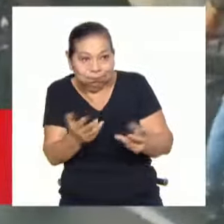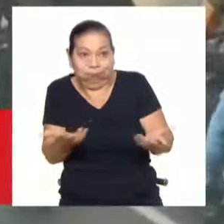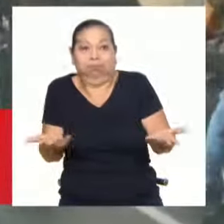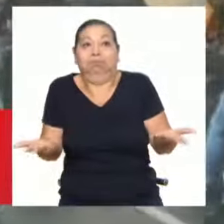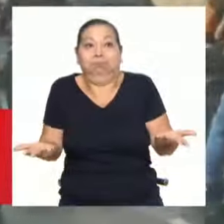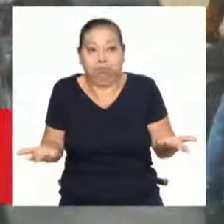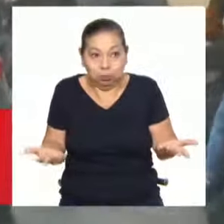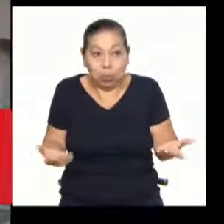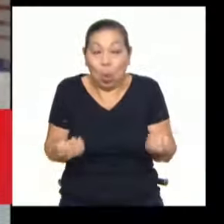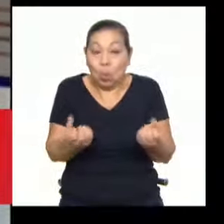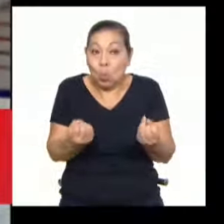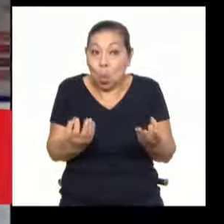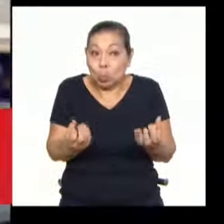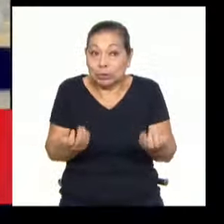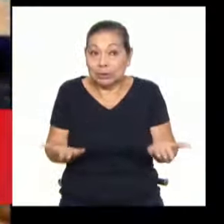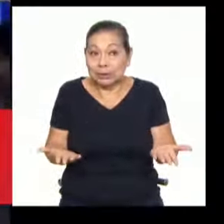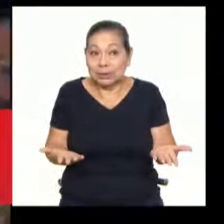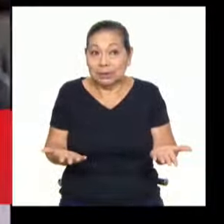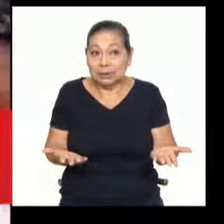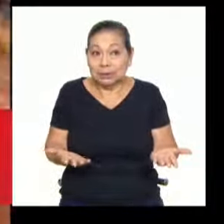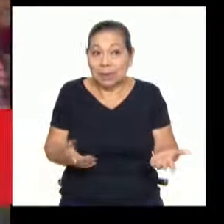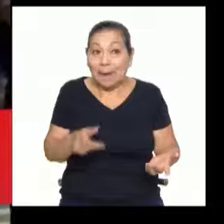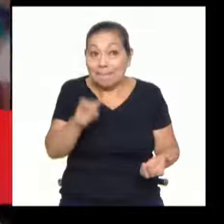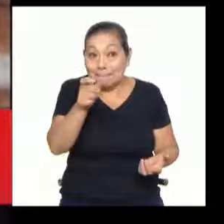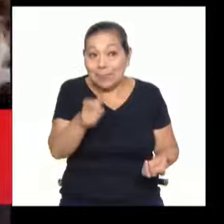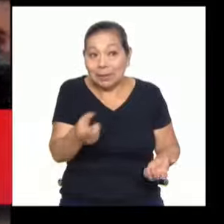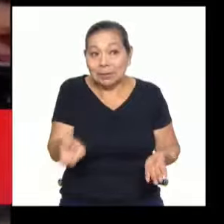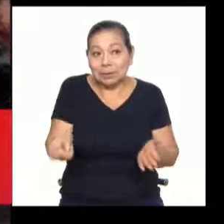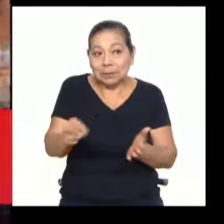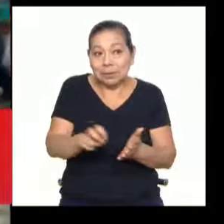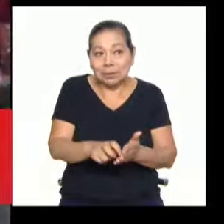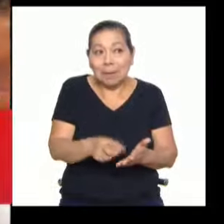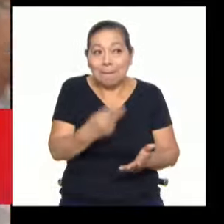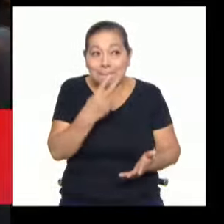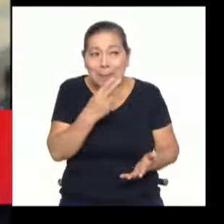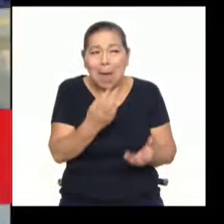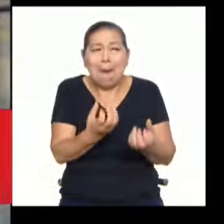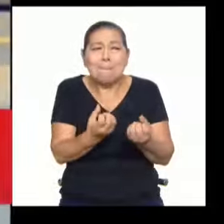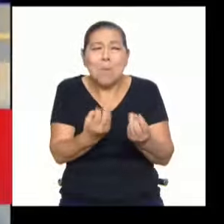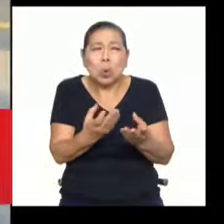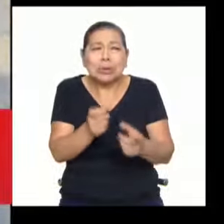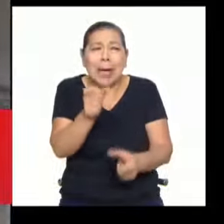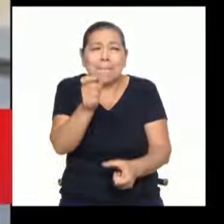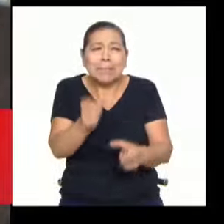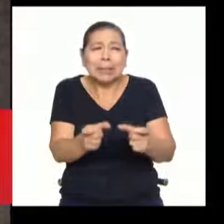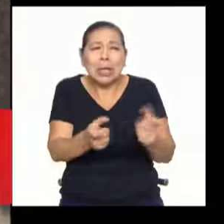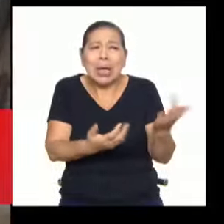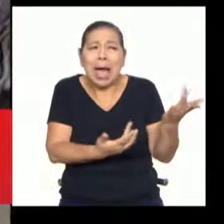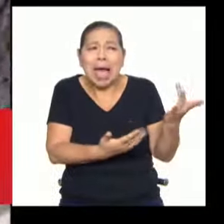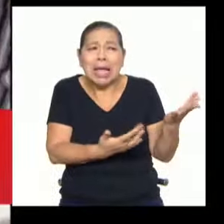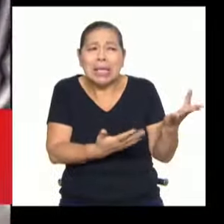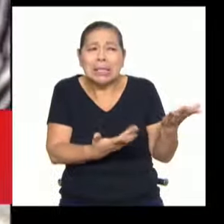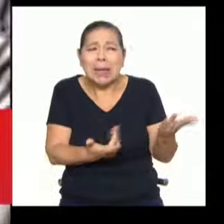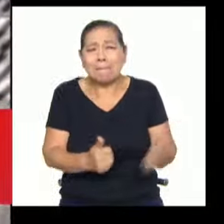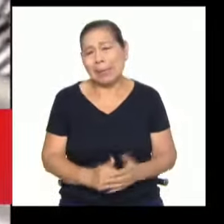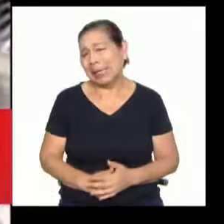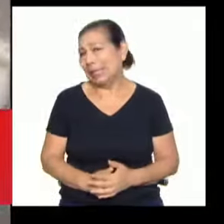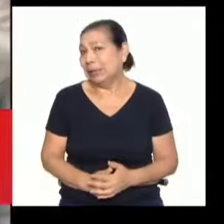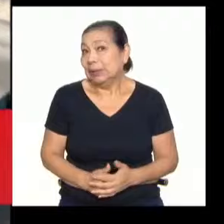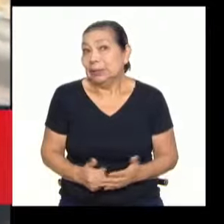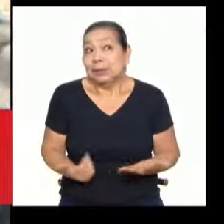María Fernanda, estas imágenes nos llegan de los mismos usuarios que nos envían. Mira la cantidad de gente